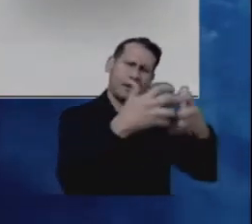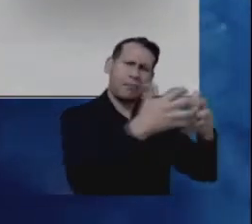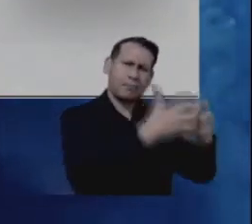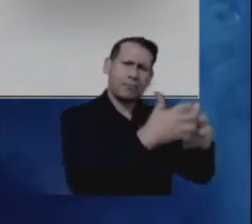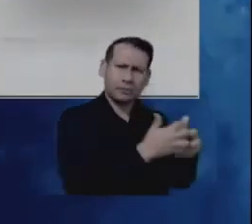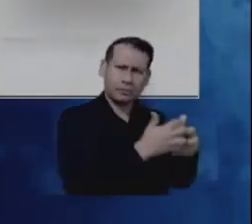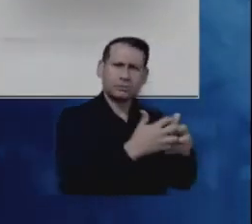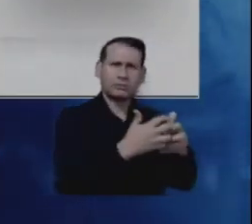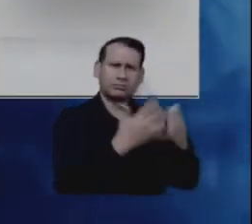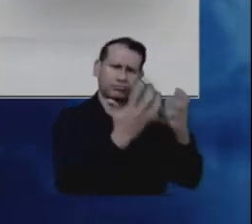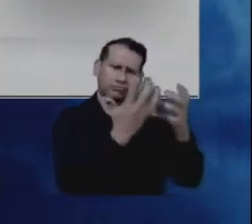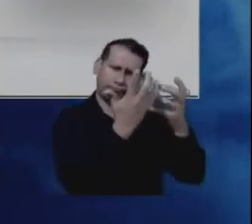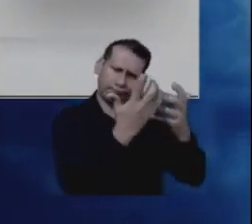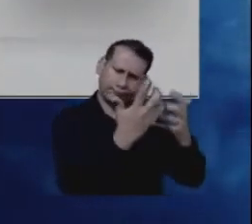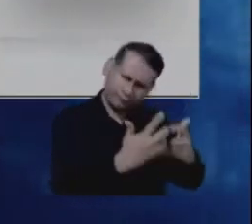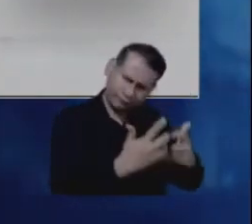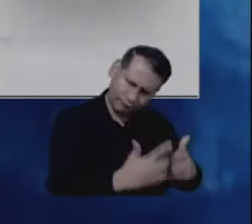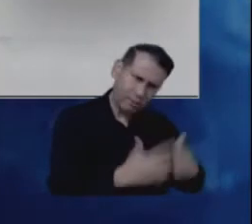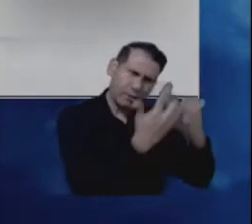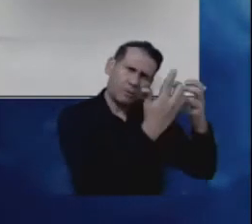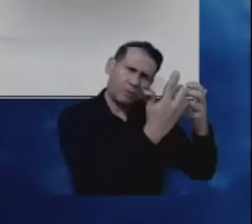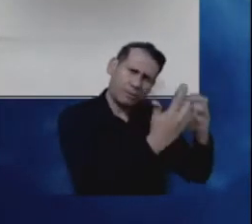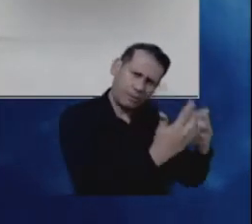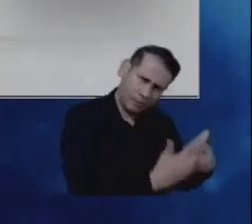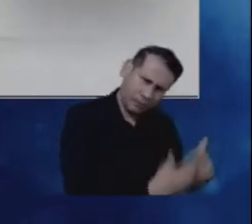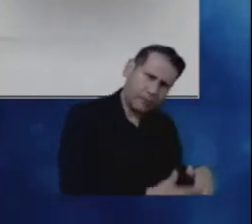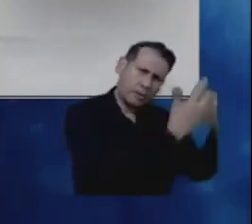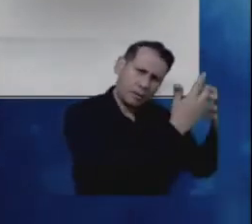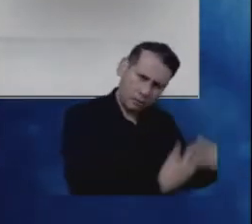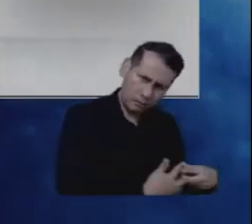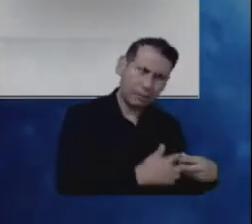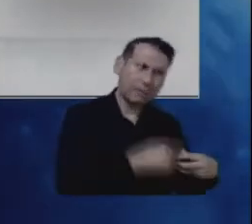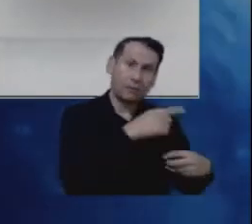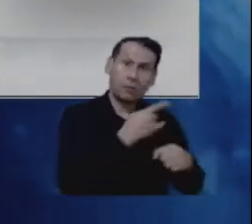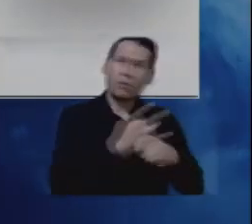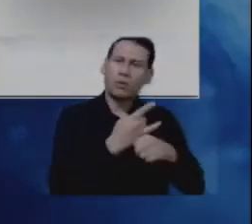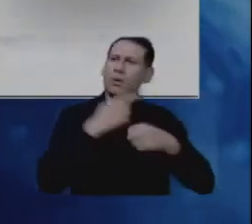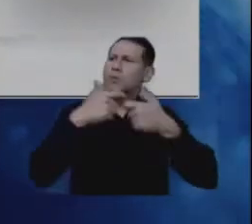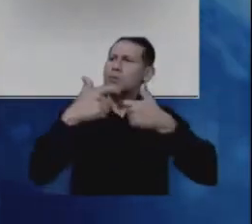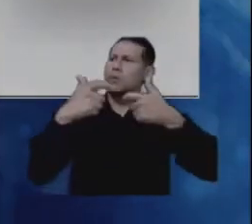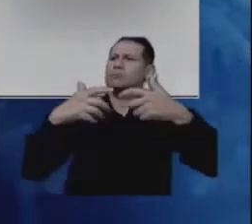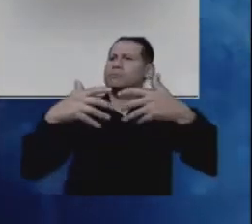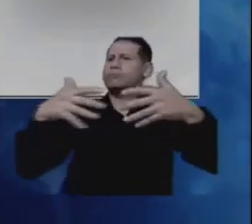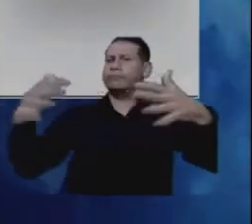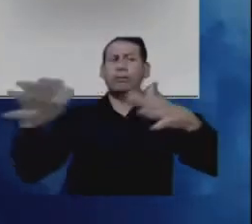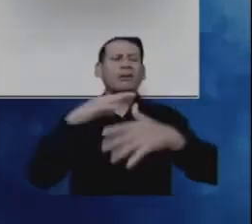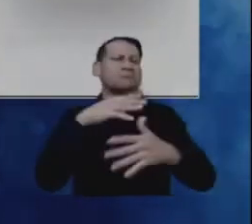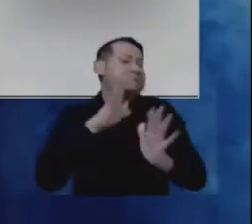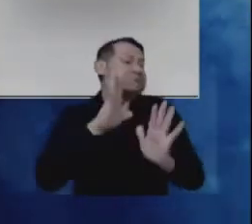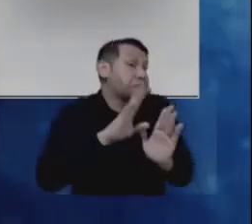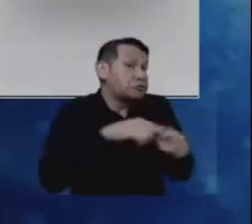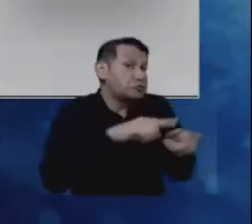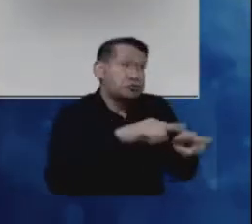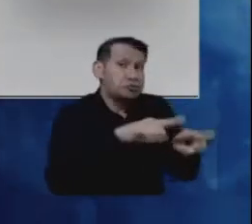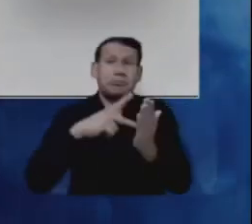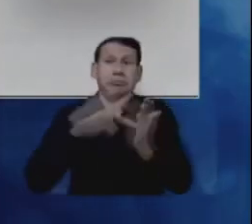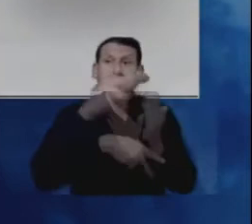aterrizan, digamos, el uso del espectro en proyectos específicos, por ejemplo, en el sector de la